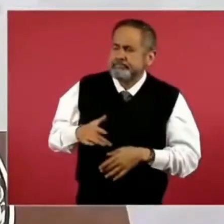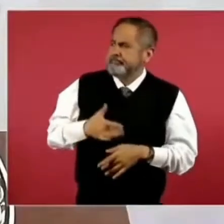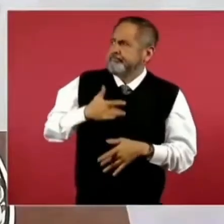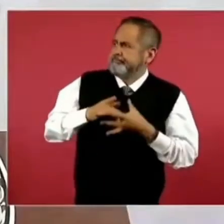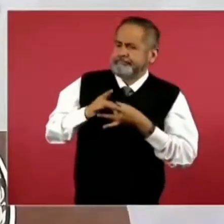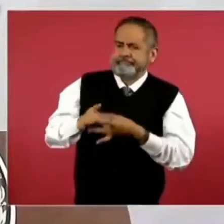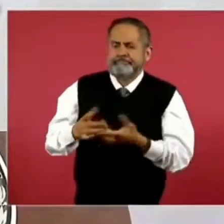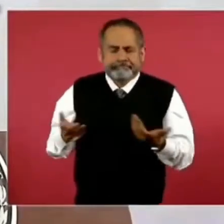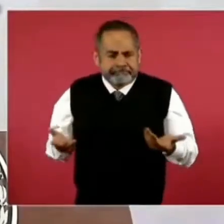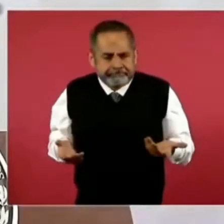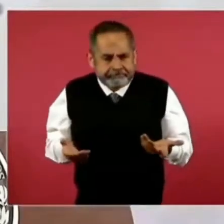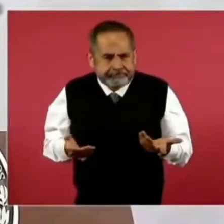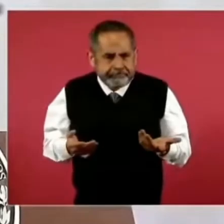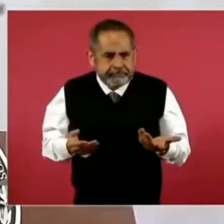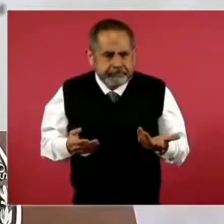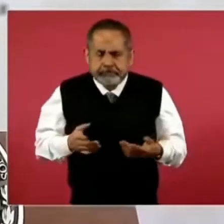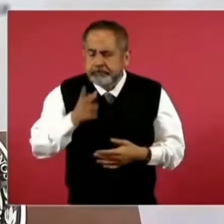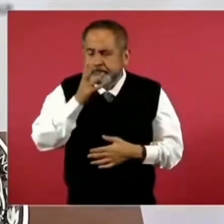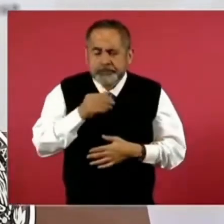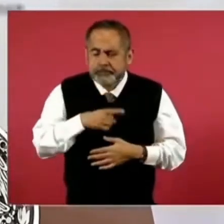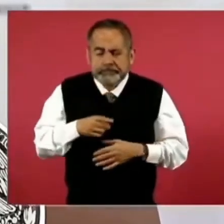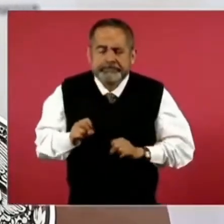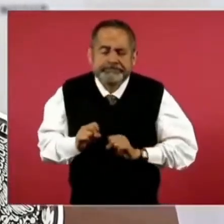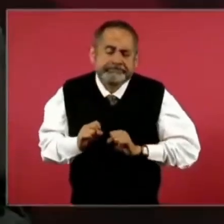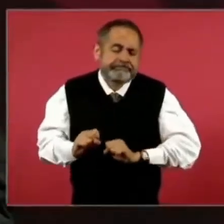humanismo y de que no se podía